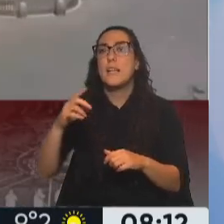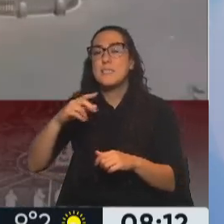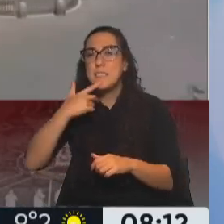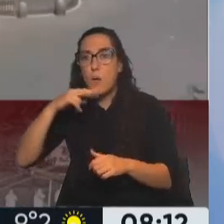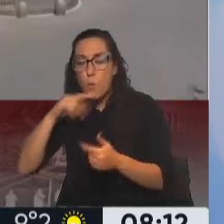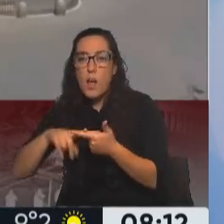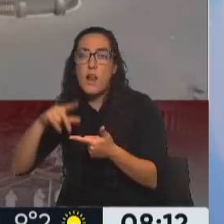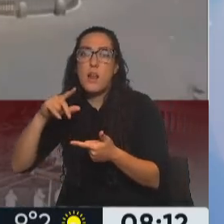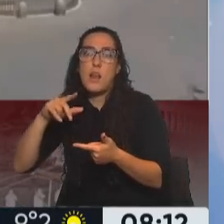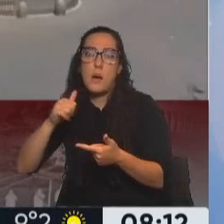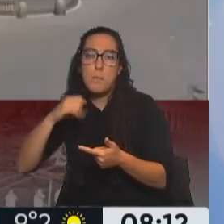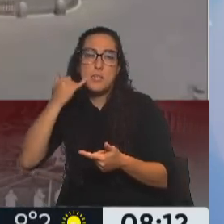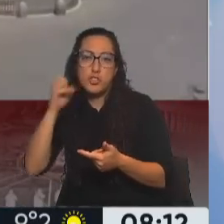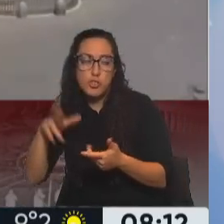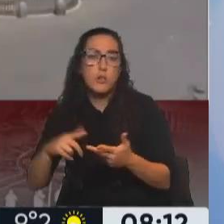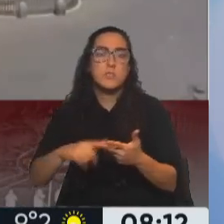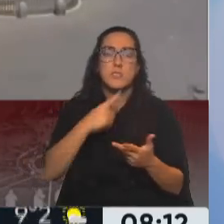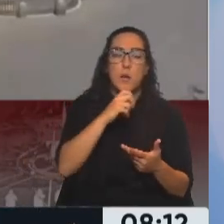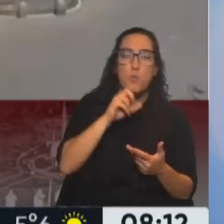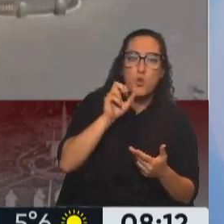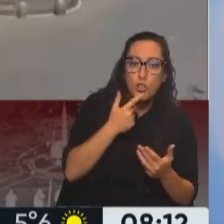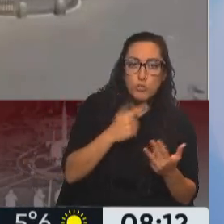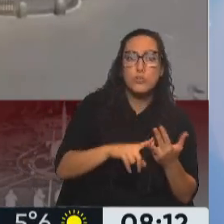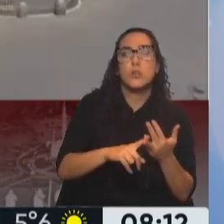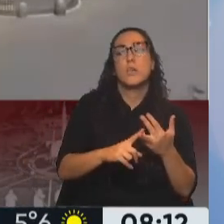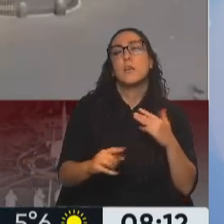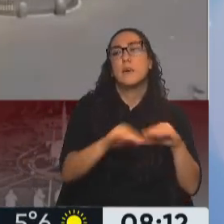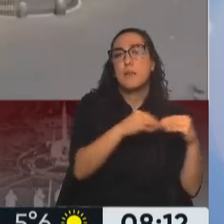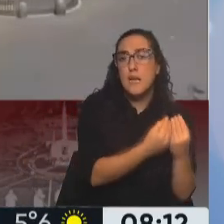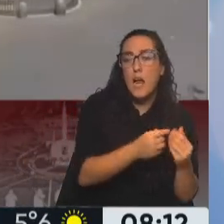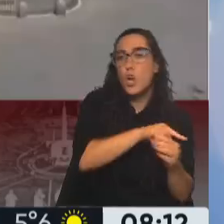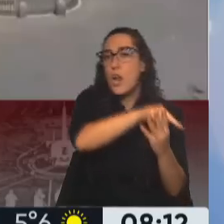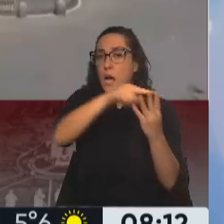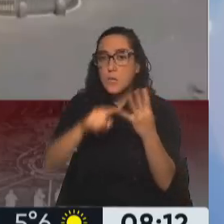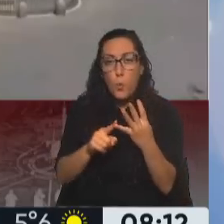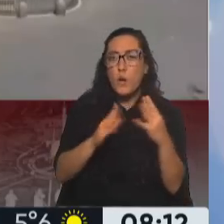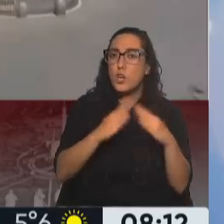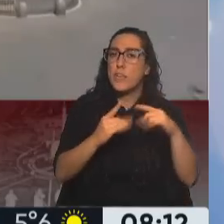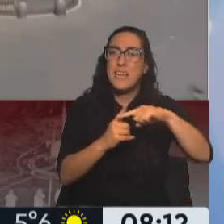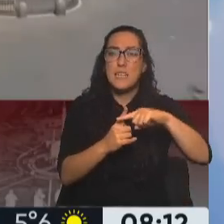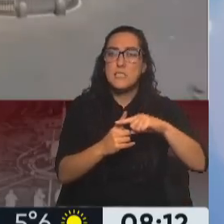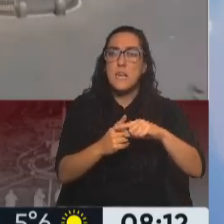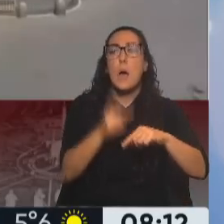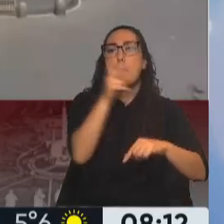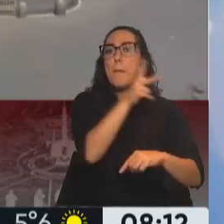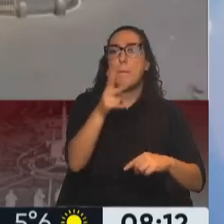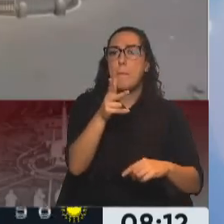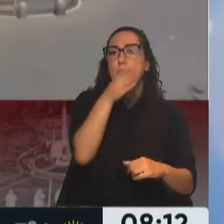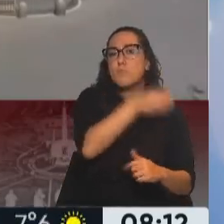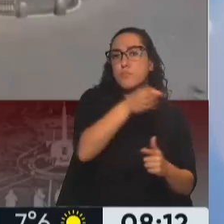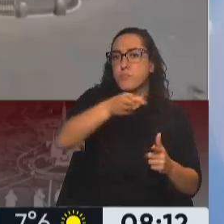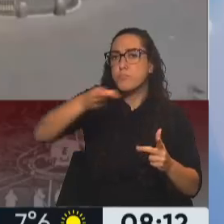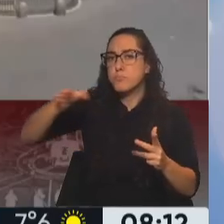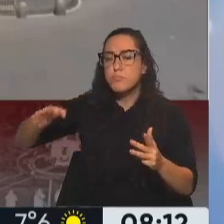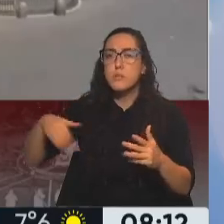San Pablo Extramuros, son las cuatro basílicas pontificias. O sea, ¿por qué? Porque en algún momento los papas estuvieron en esa basílica, por